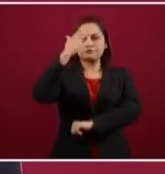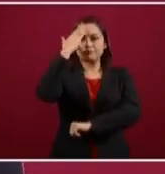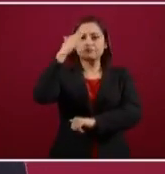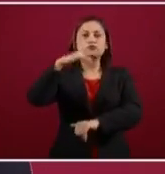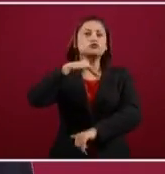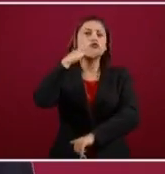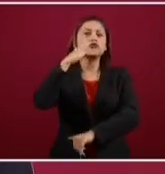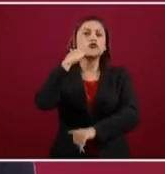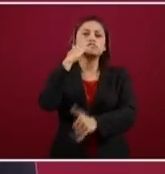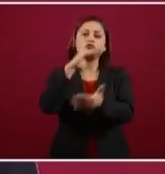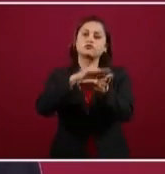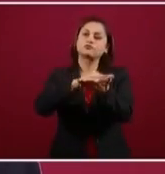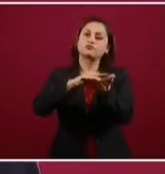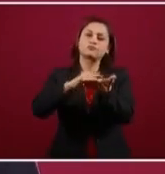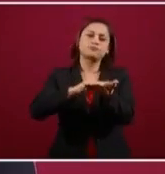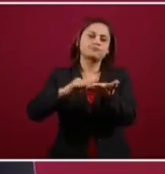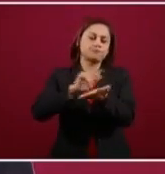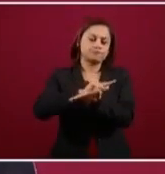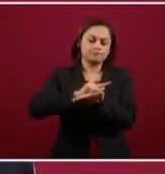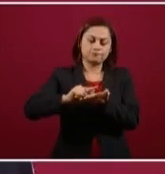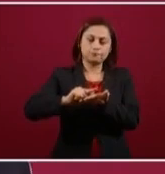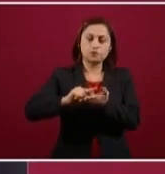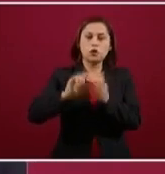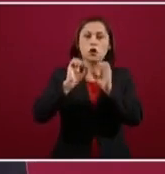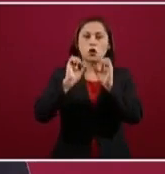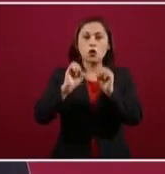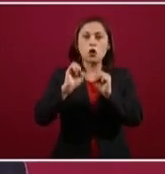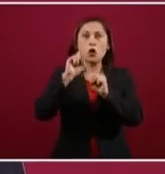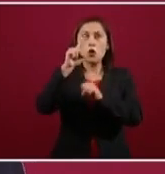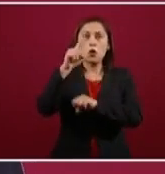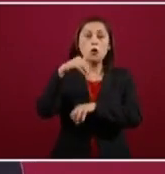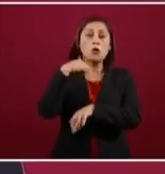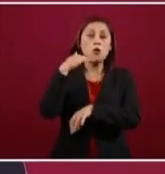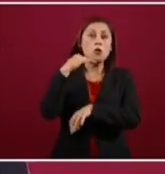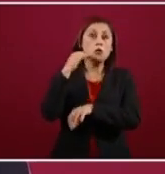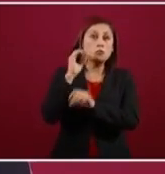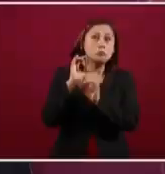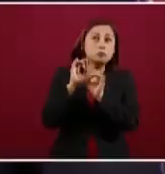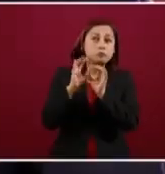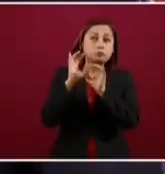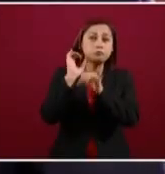hay corrupción tolerada arriba.